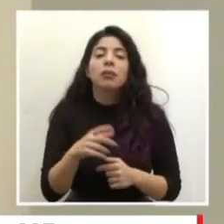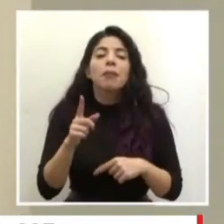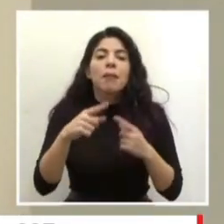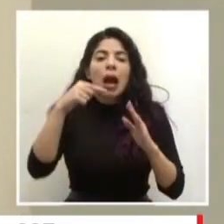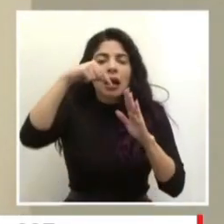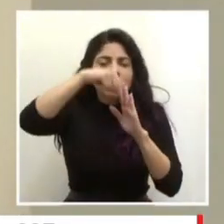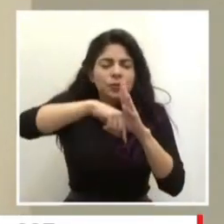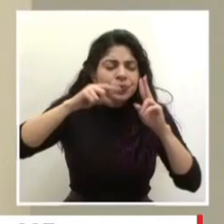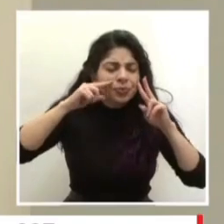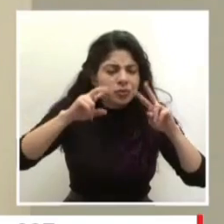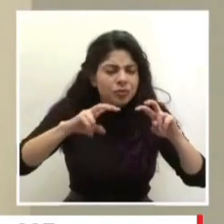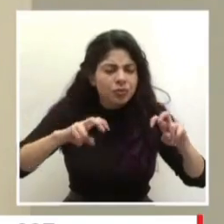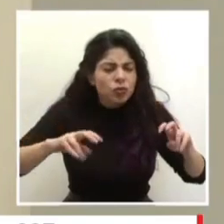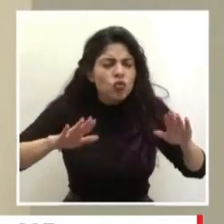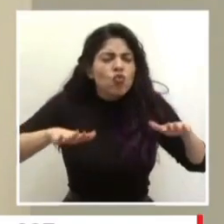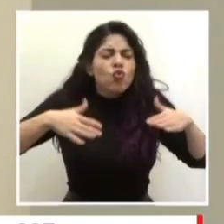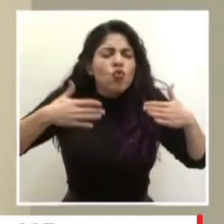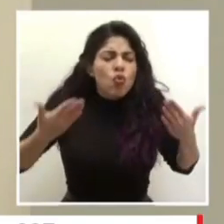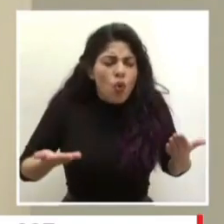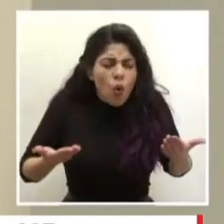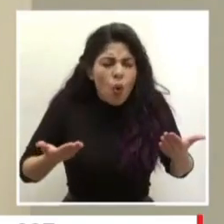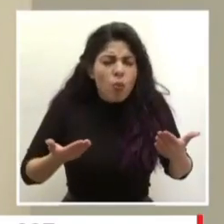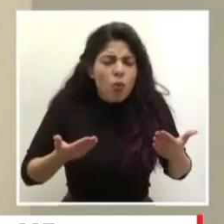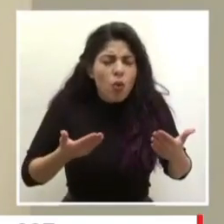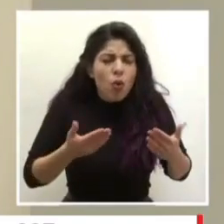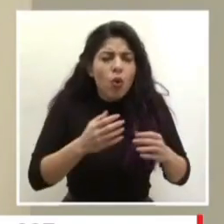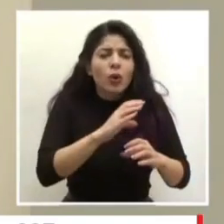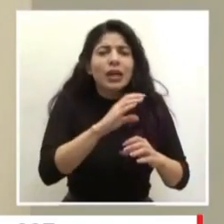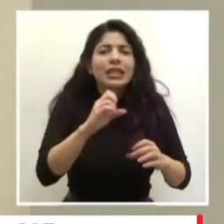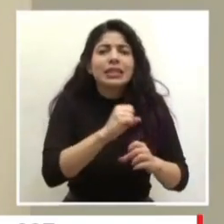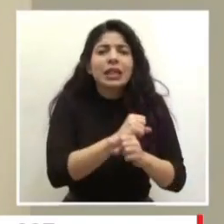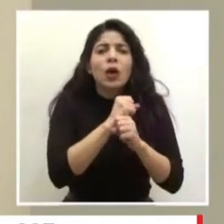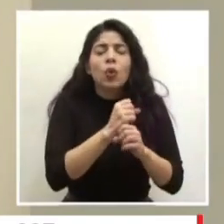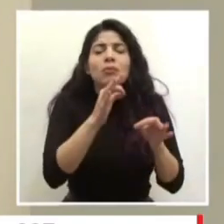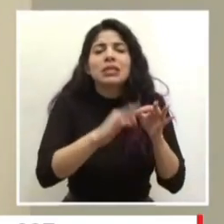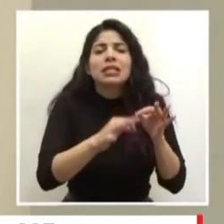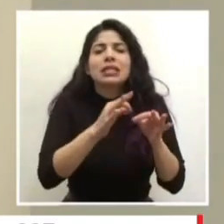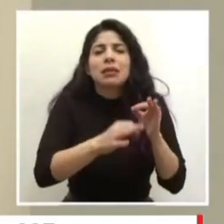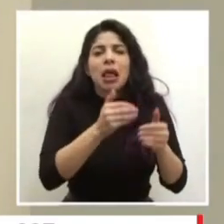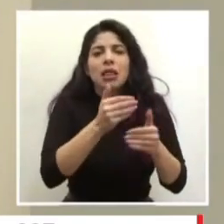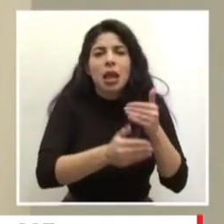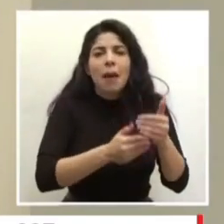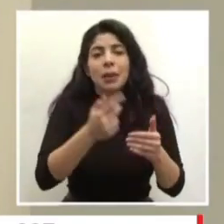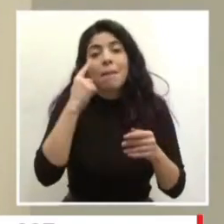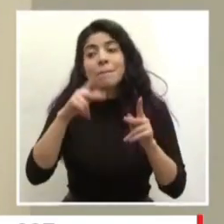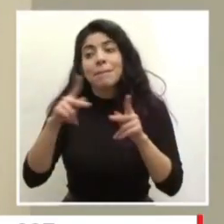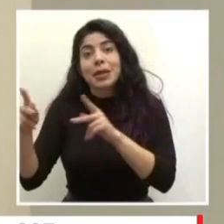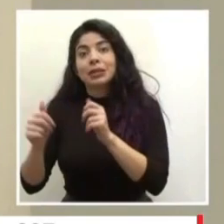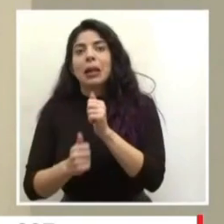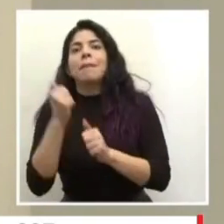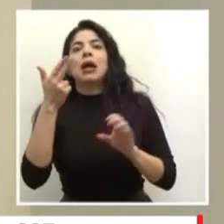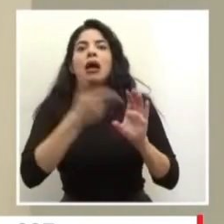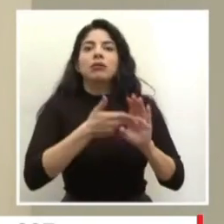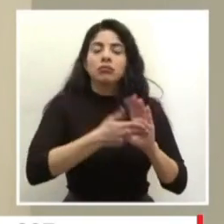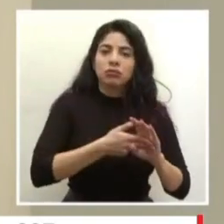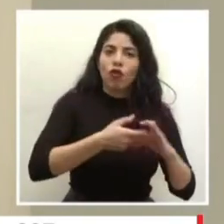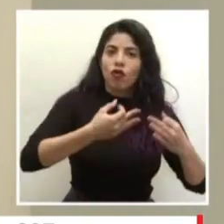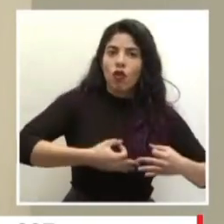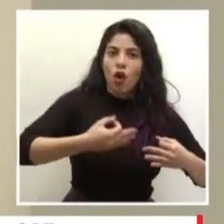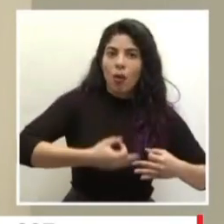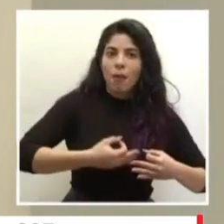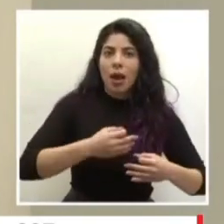la materia de cómo simplificar los aseguramientos para mejorar la formalidad y la competitividad del país